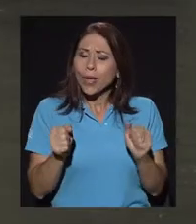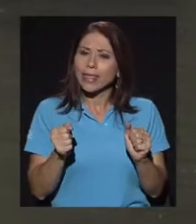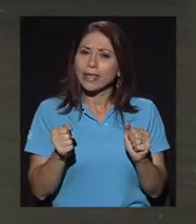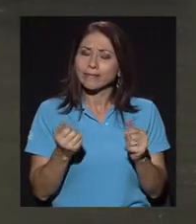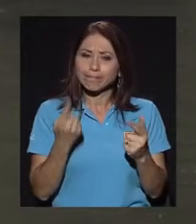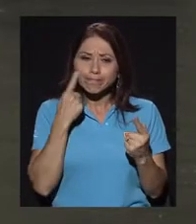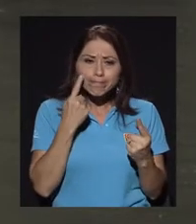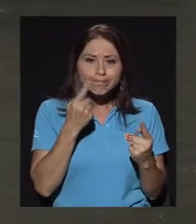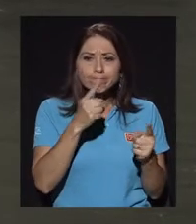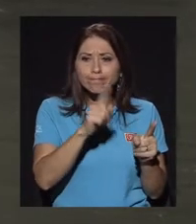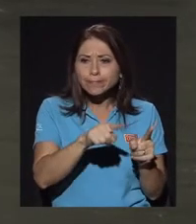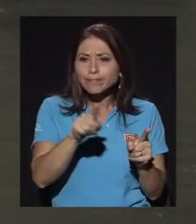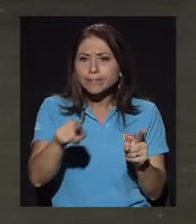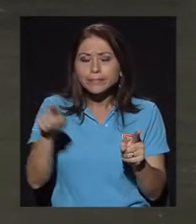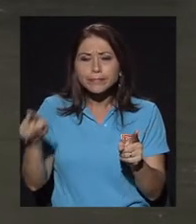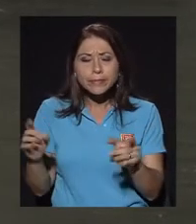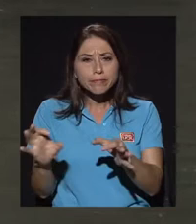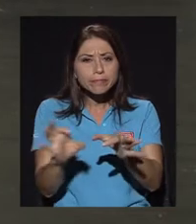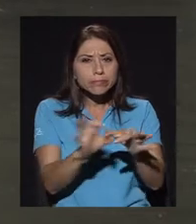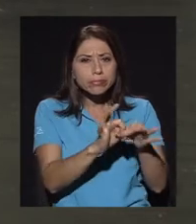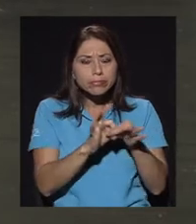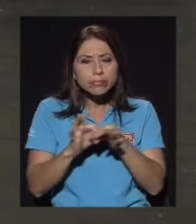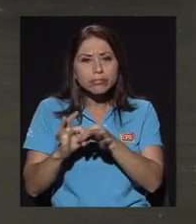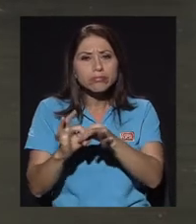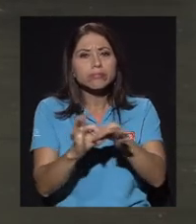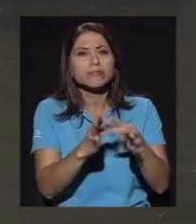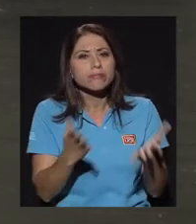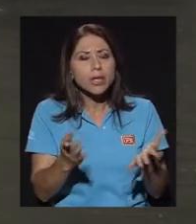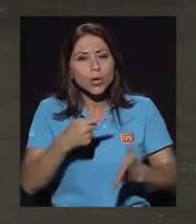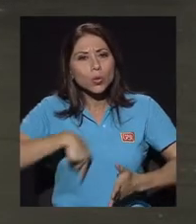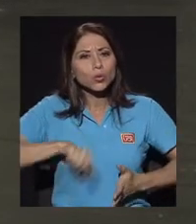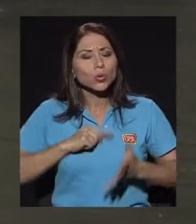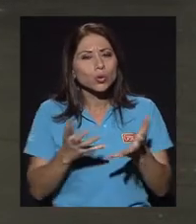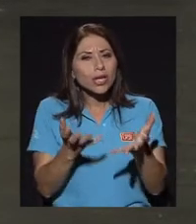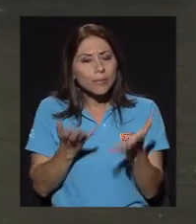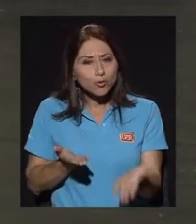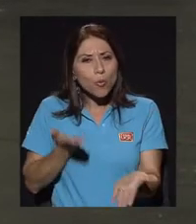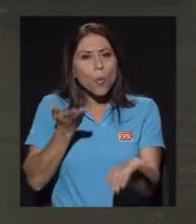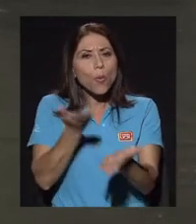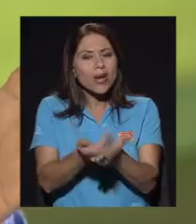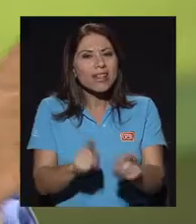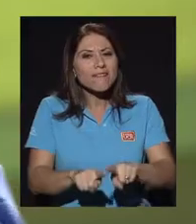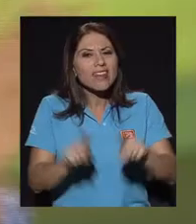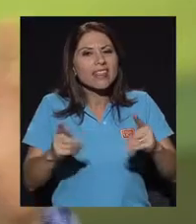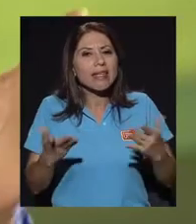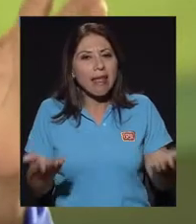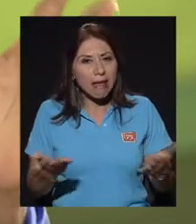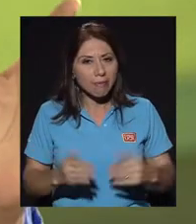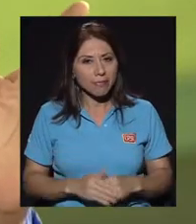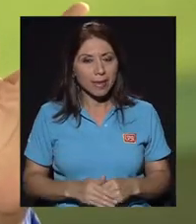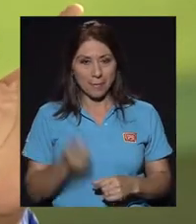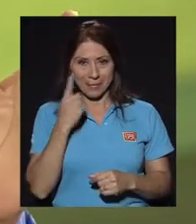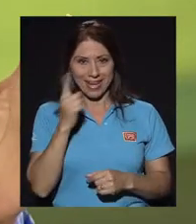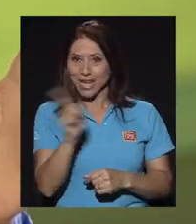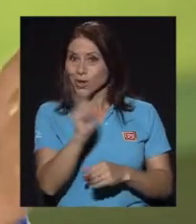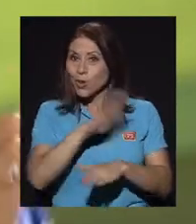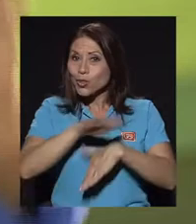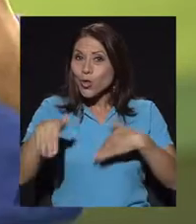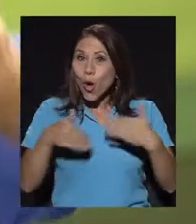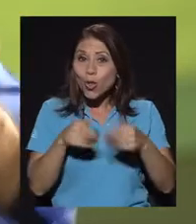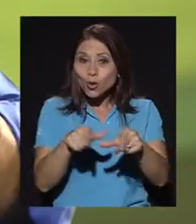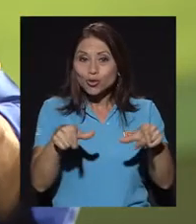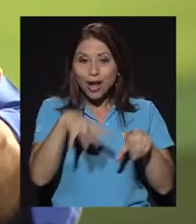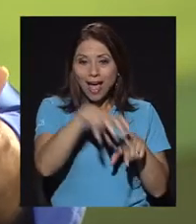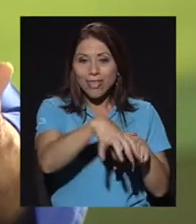esto, qué es lo que nosotros queremos proponer diferente. Miren, no todos los cantones son iguales,